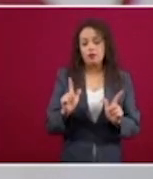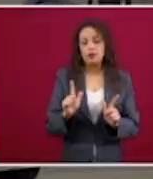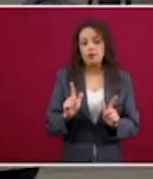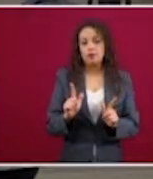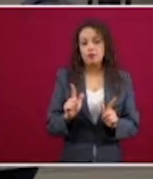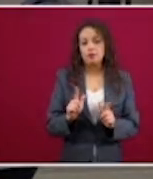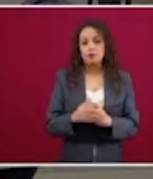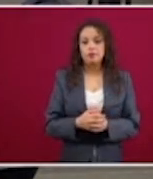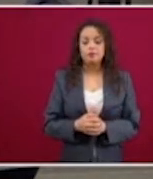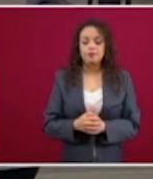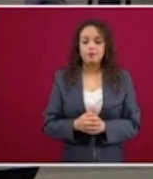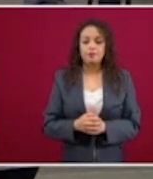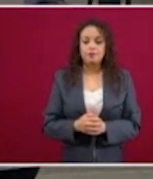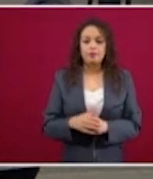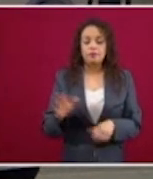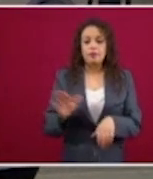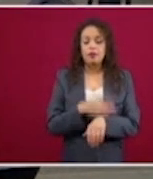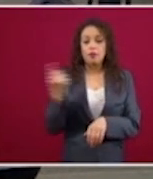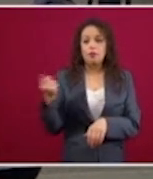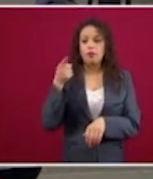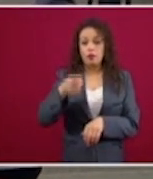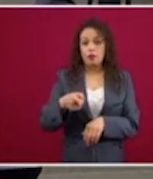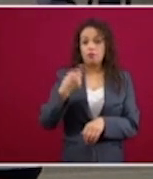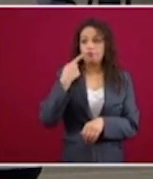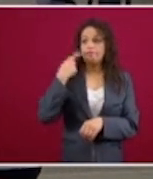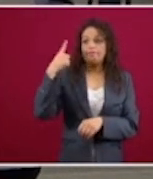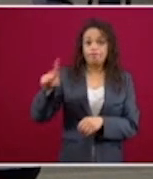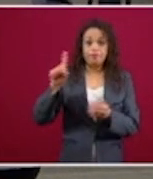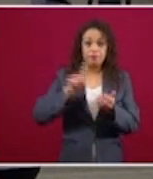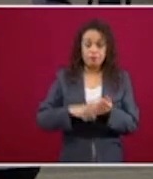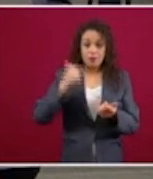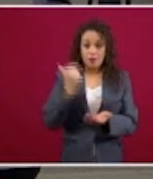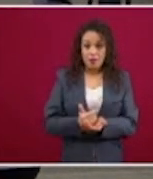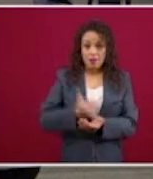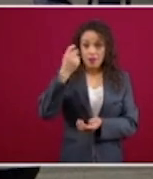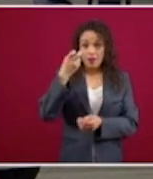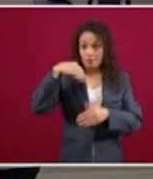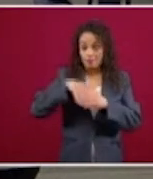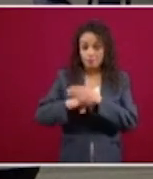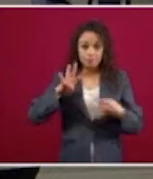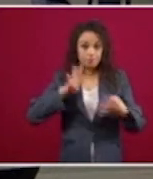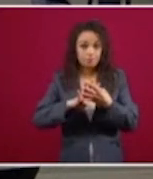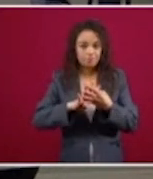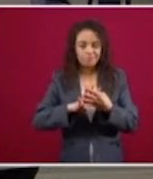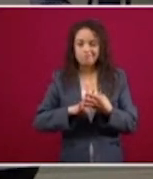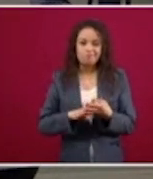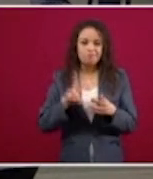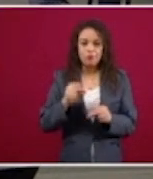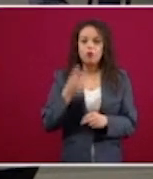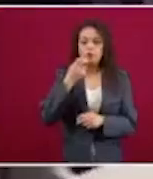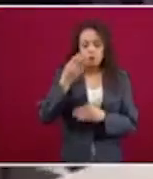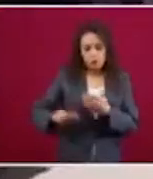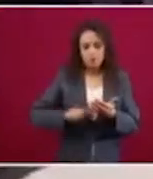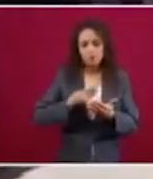no cometieron delitos graves. Eso es lo que plantea la iniciativa.